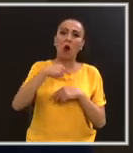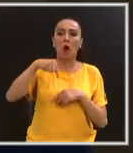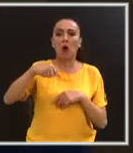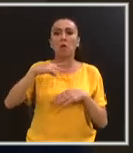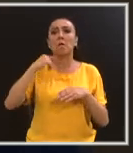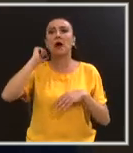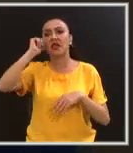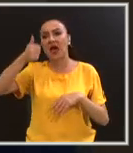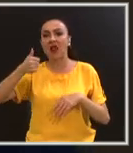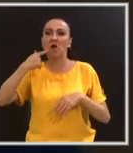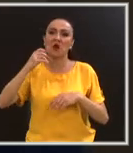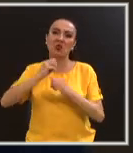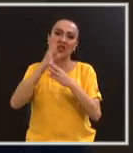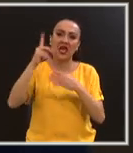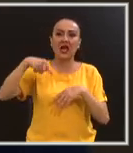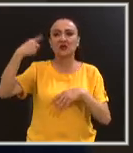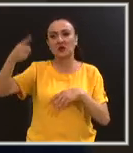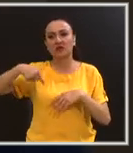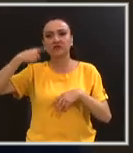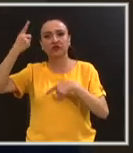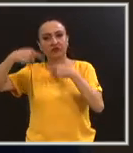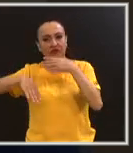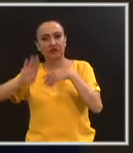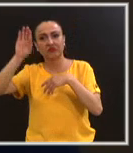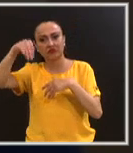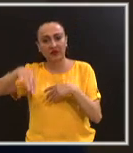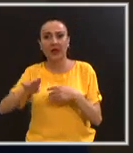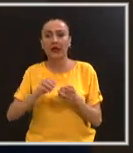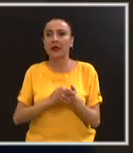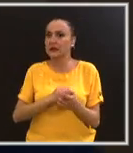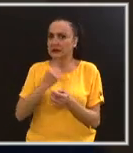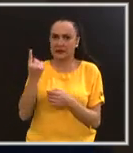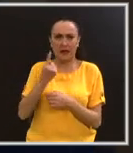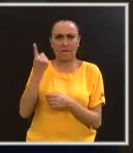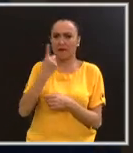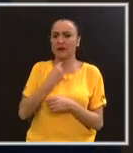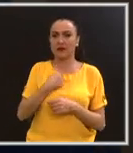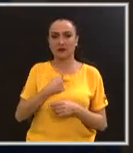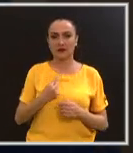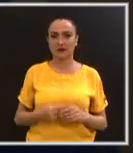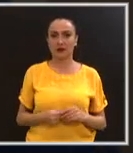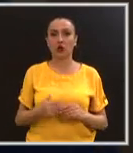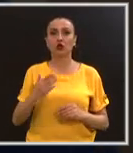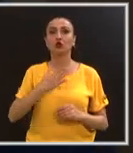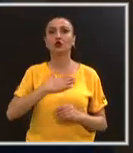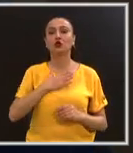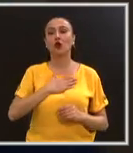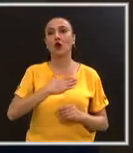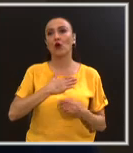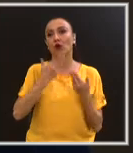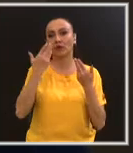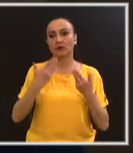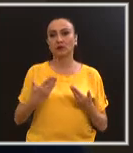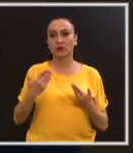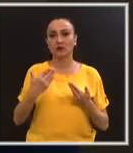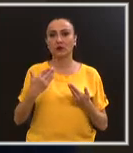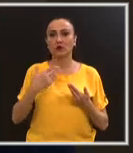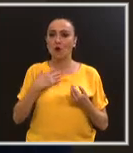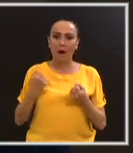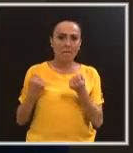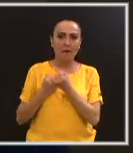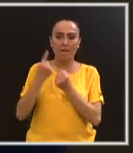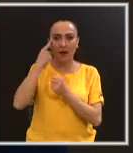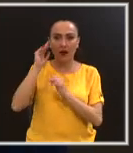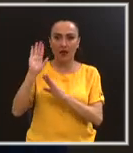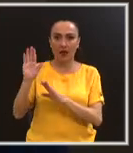noches Mañana me volví a escribir en el en la mañana o en la noche y siempre me decía que que yo era su brazo derecho para